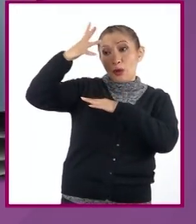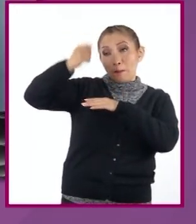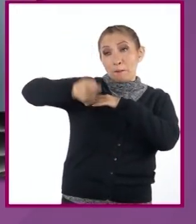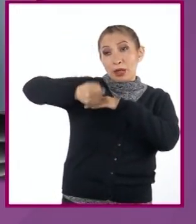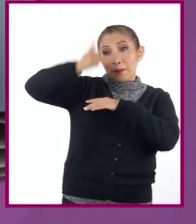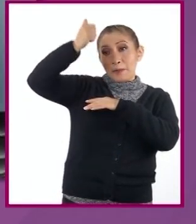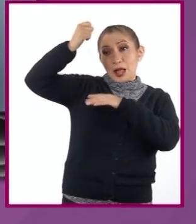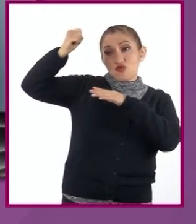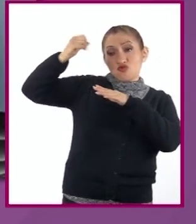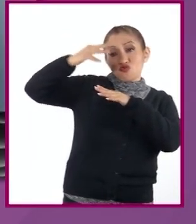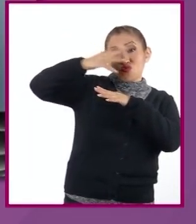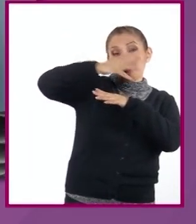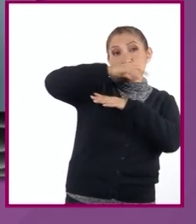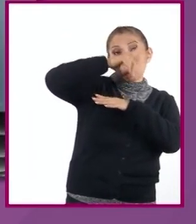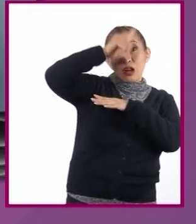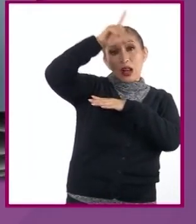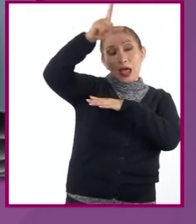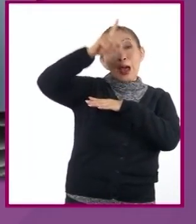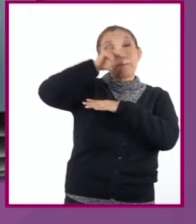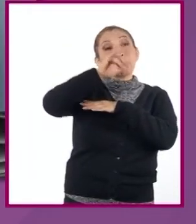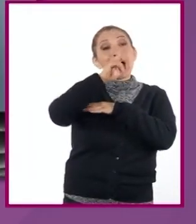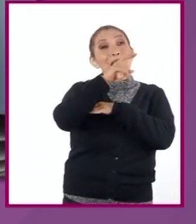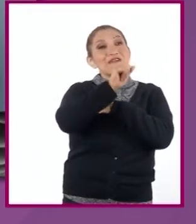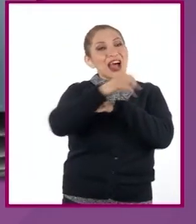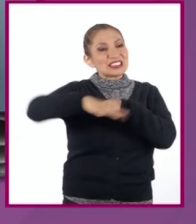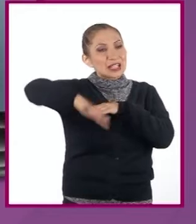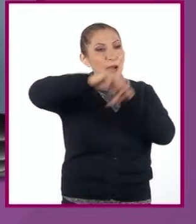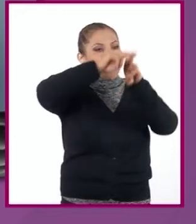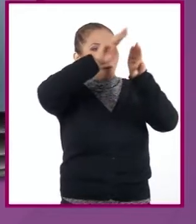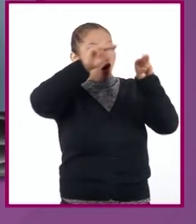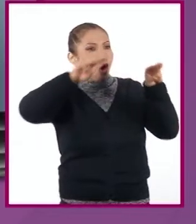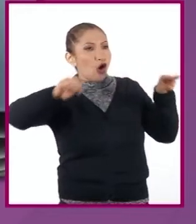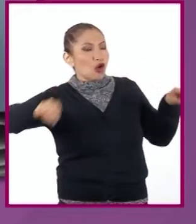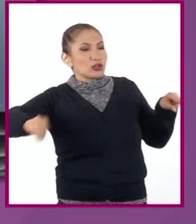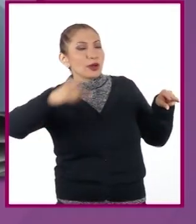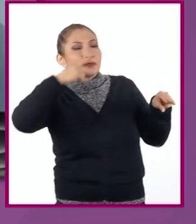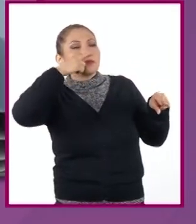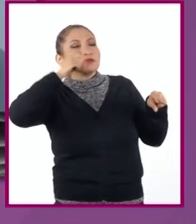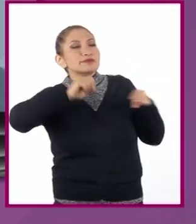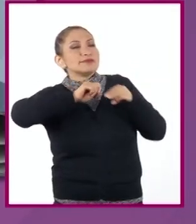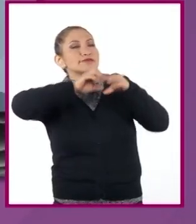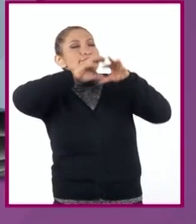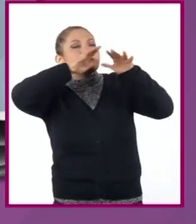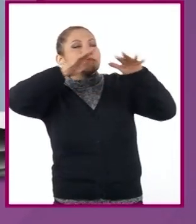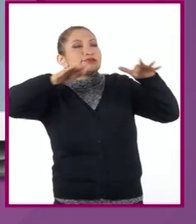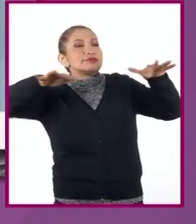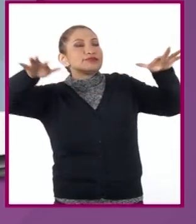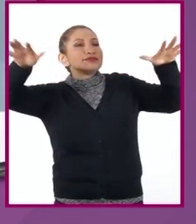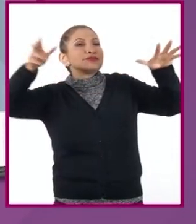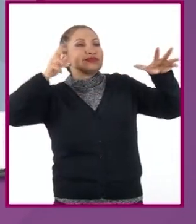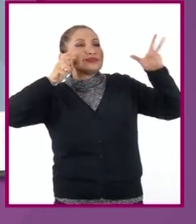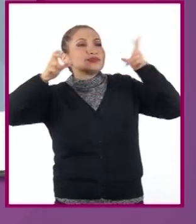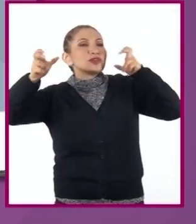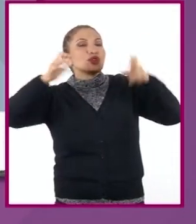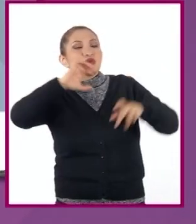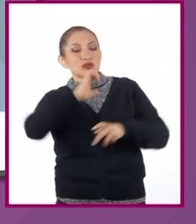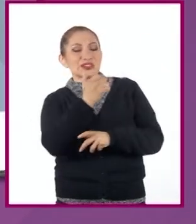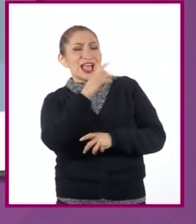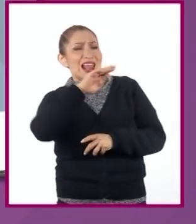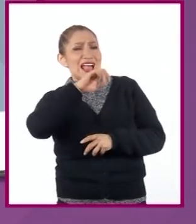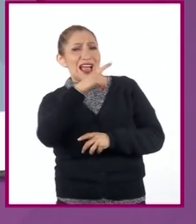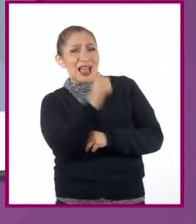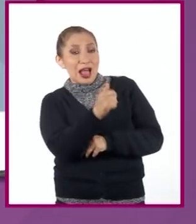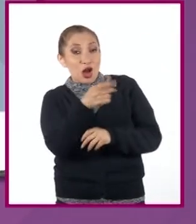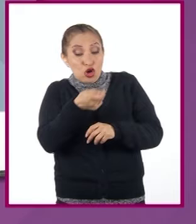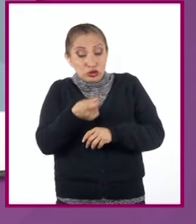primer baño de luz, las pavas del monte lanzaron al aire puro el tumultuoso trompeteo de su charanga.